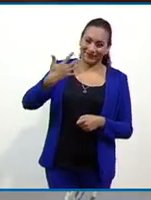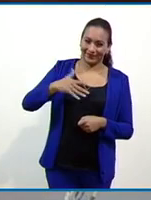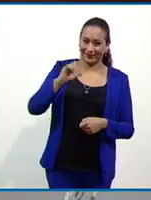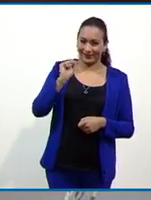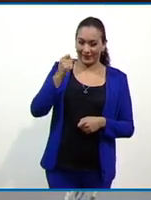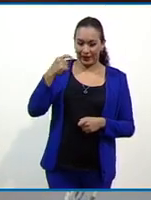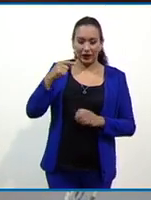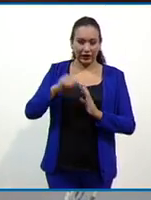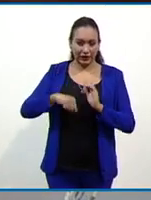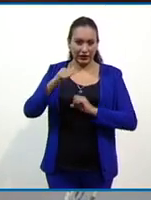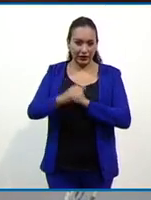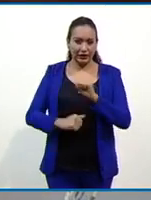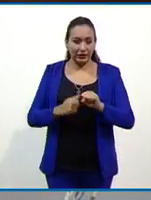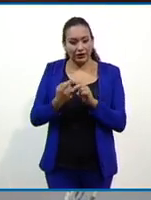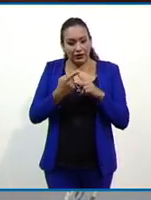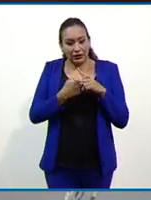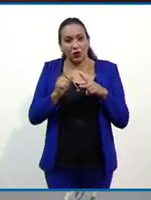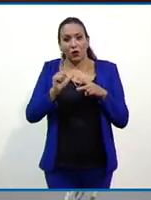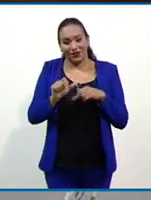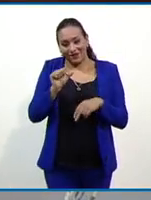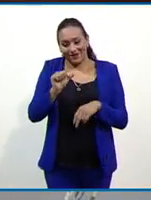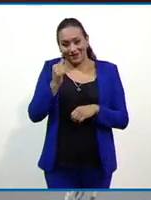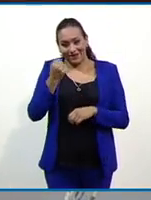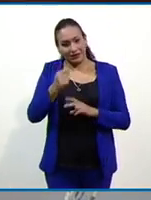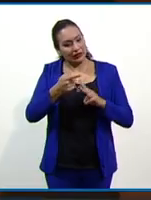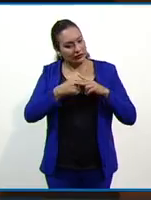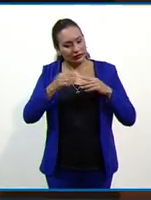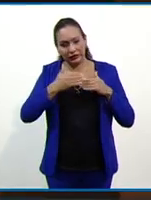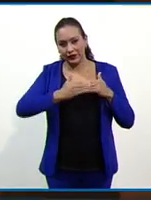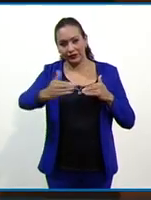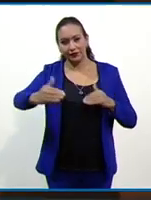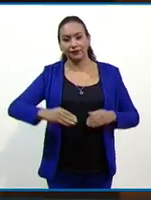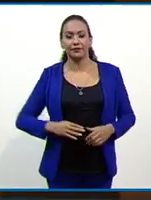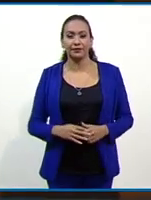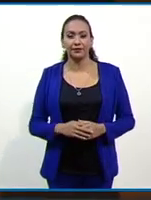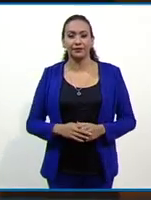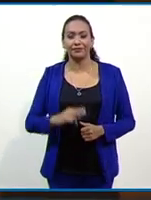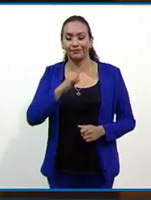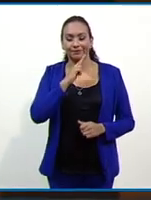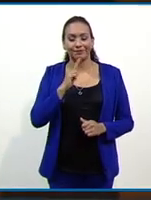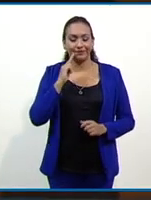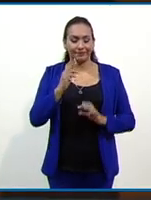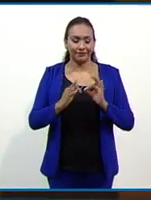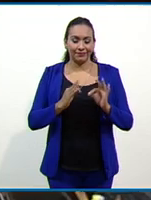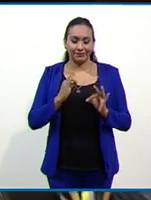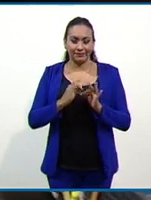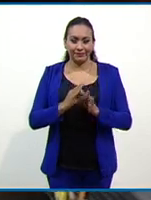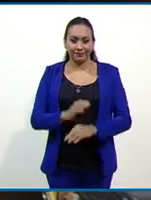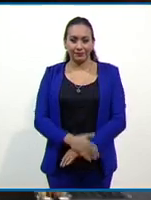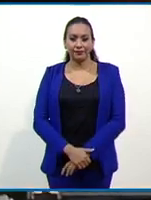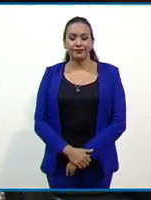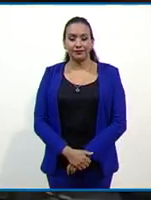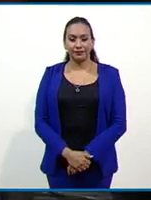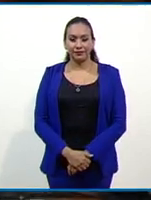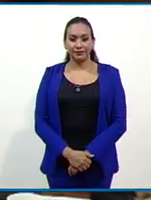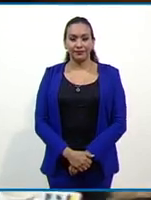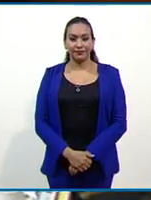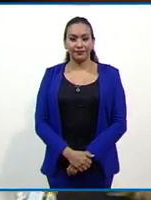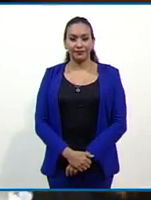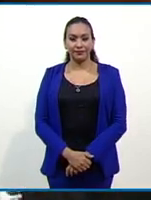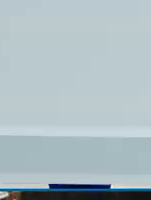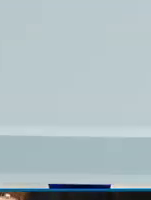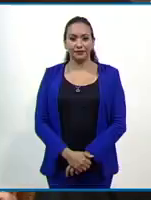presente año y entró en vigor al día siguiente de su publicación. Para el canal del Poder Judicial de la Federación, Mario López